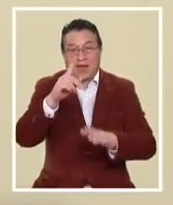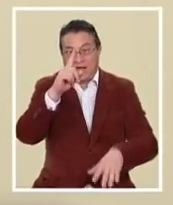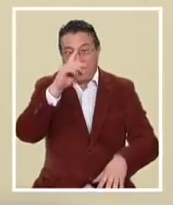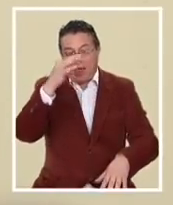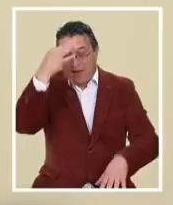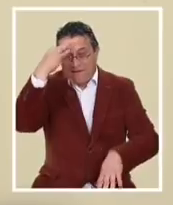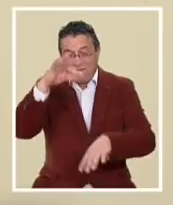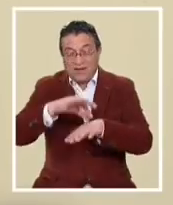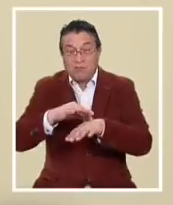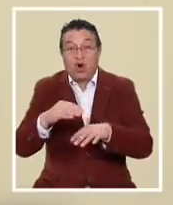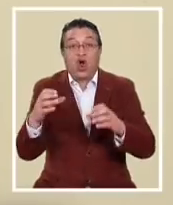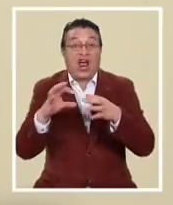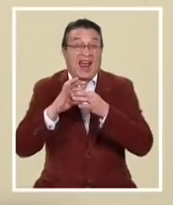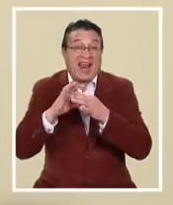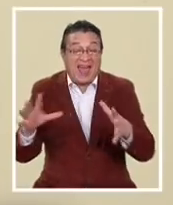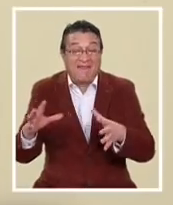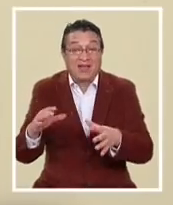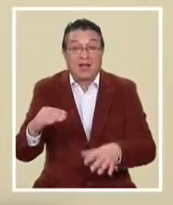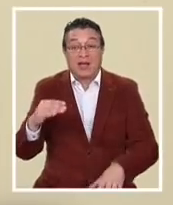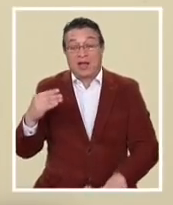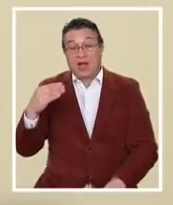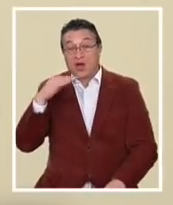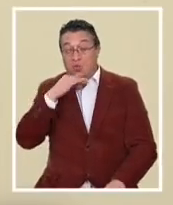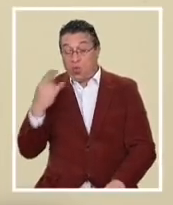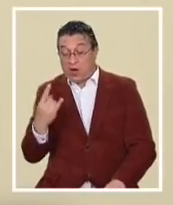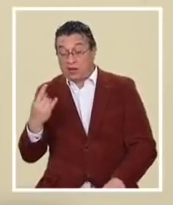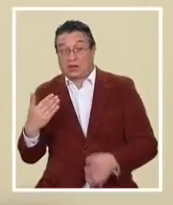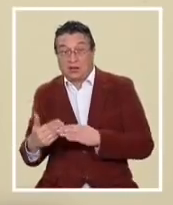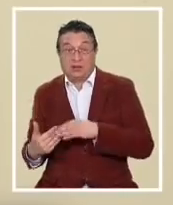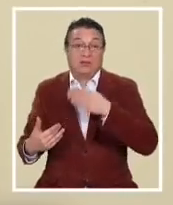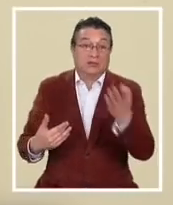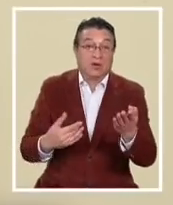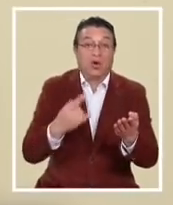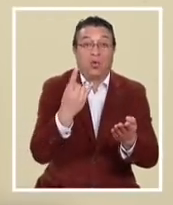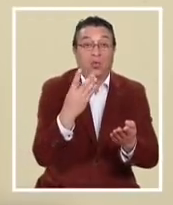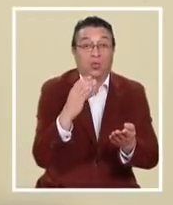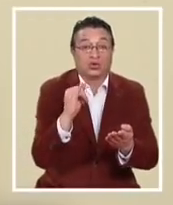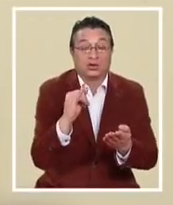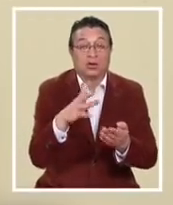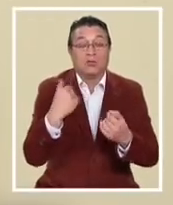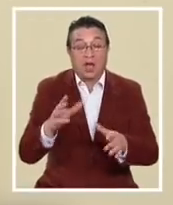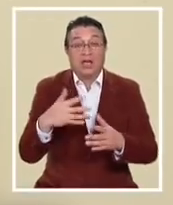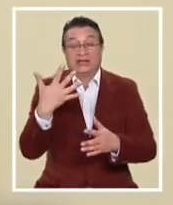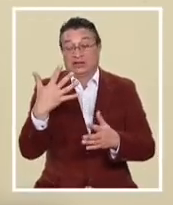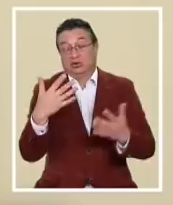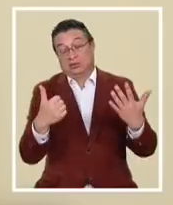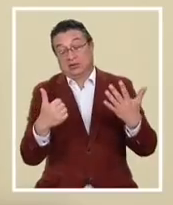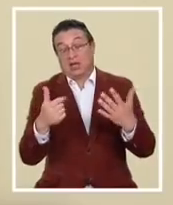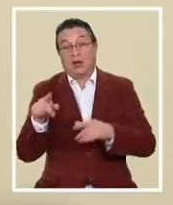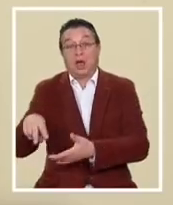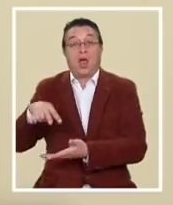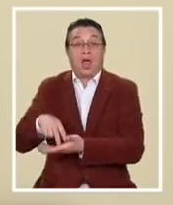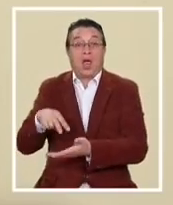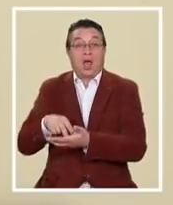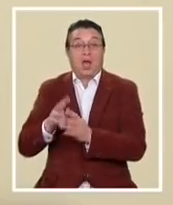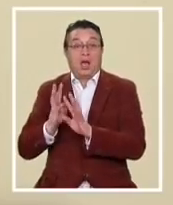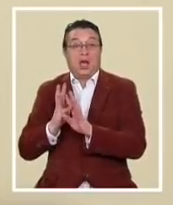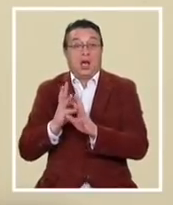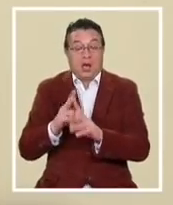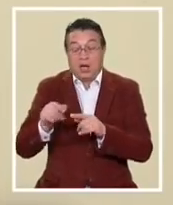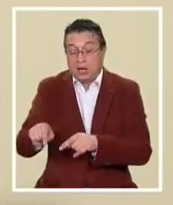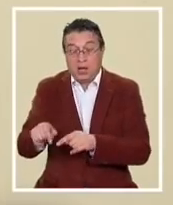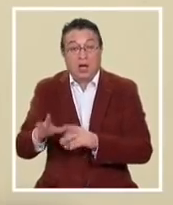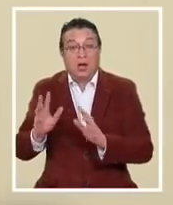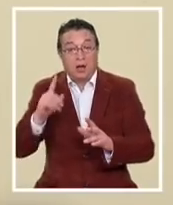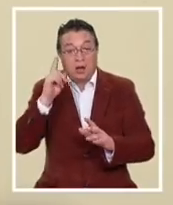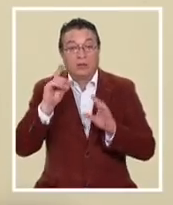graves desde la urgencia a la UCI. Pero esta gimnasia es permanente. Cuando hemos subido 5 o 6 pacientes que estaban esperando y pensamos que